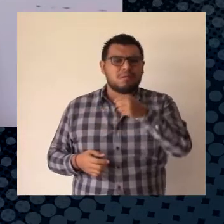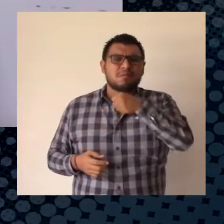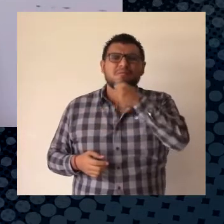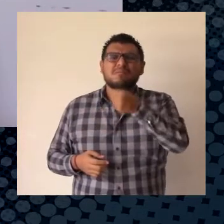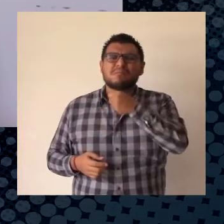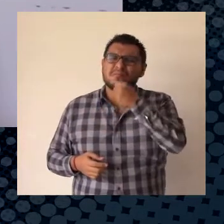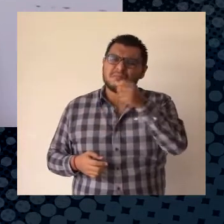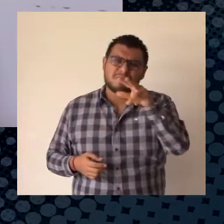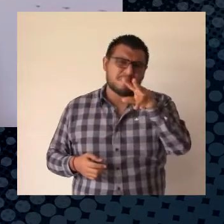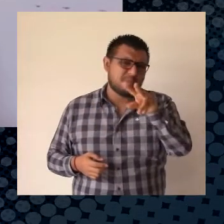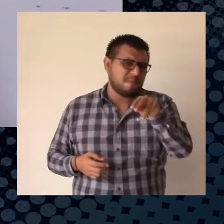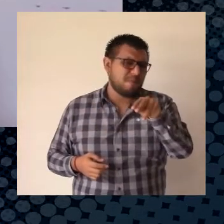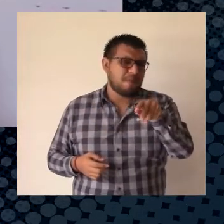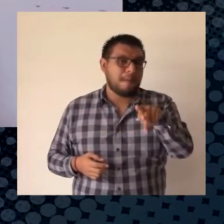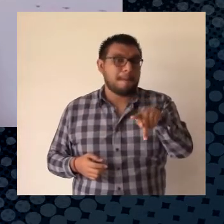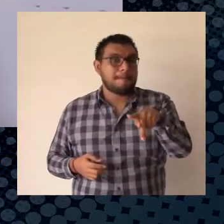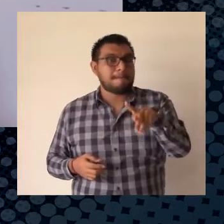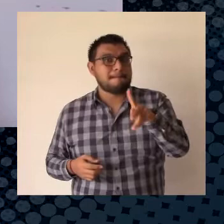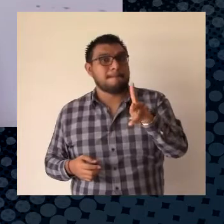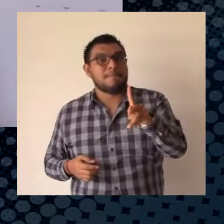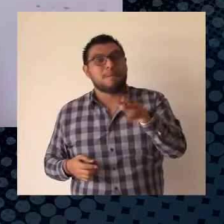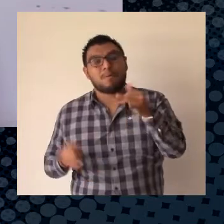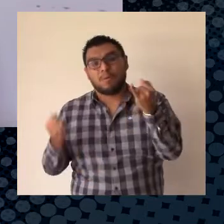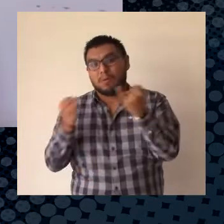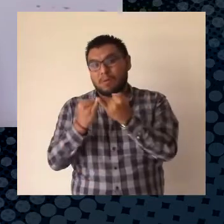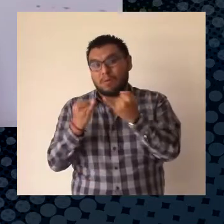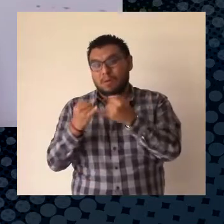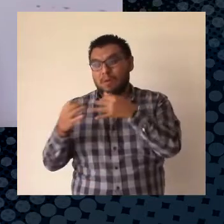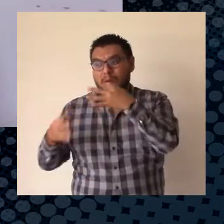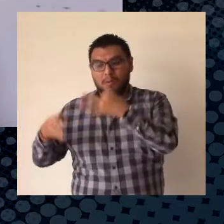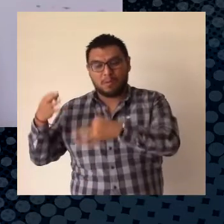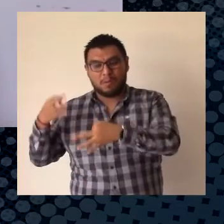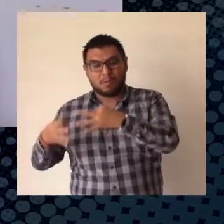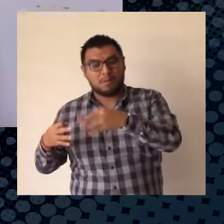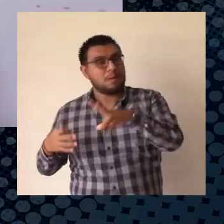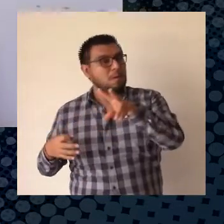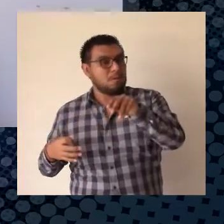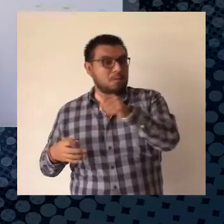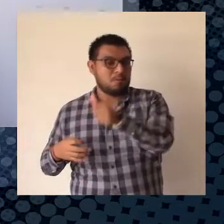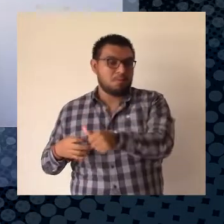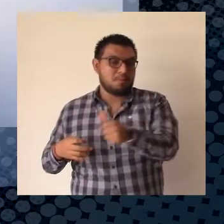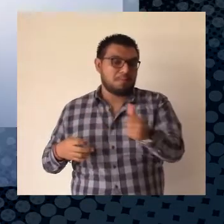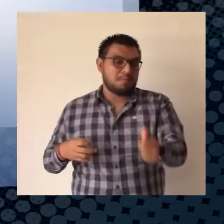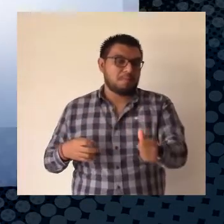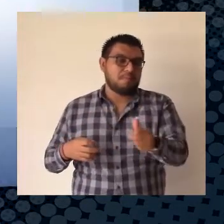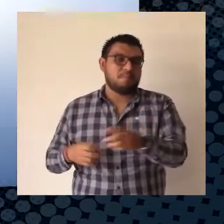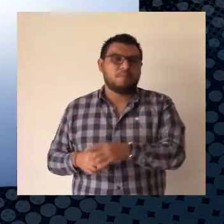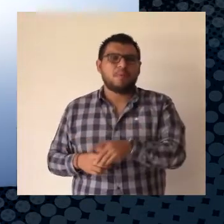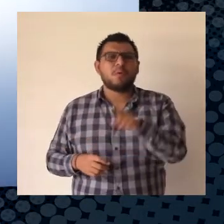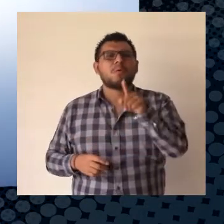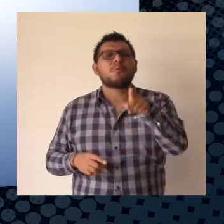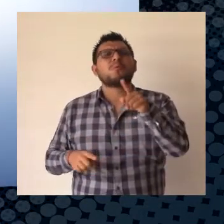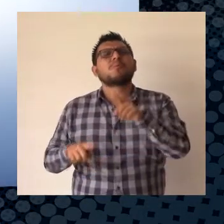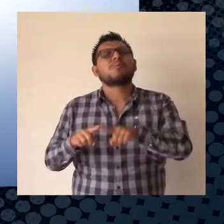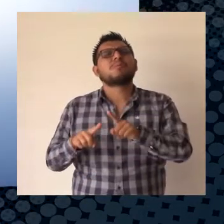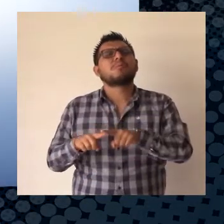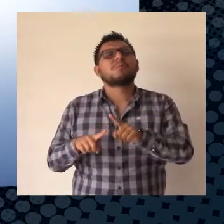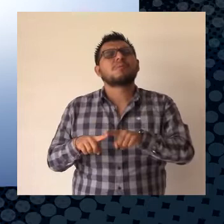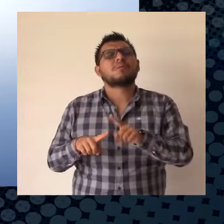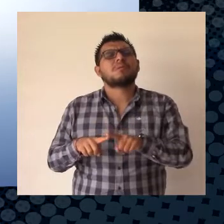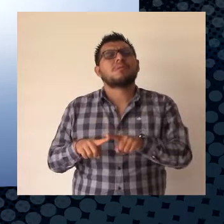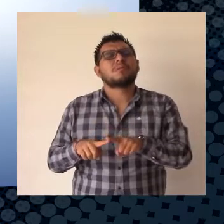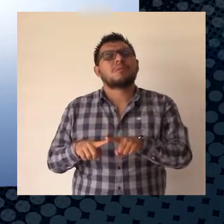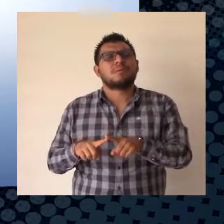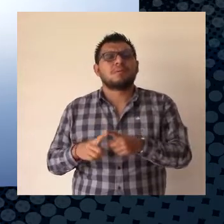murmuréis, pero también dice, no juzguemos el uno al otro. ¿Tú quién eres?, dice en el versículo